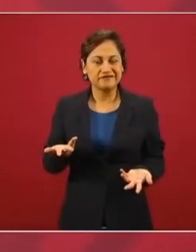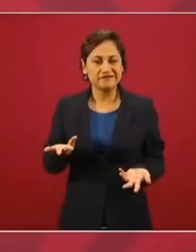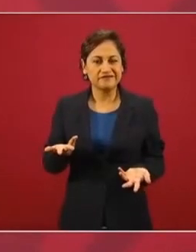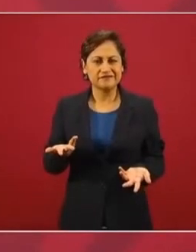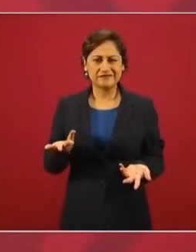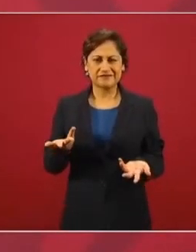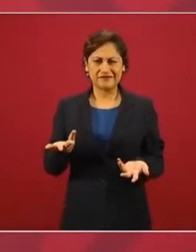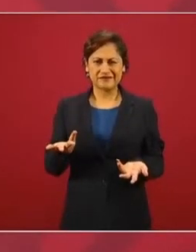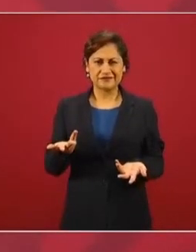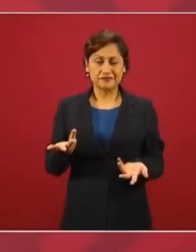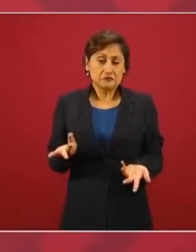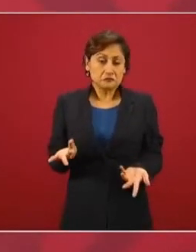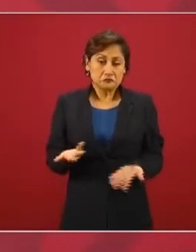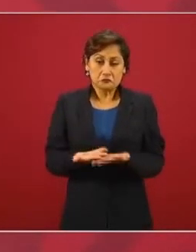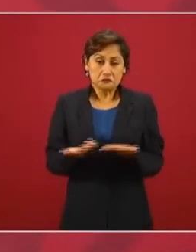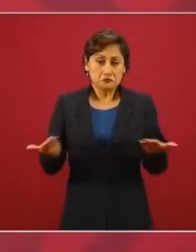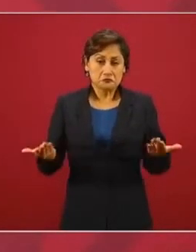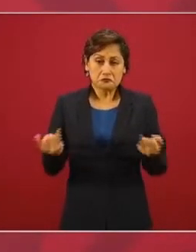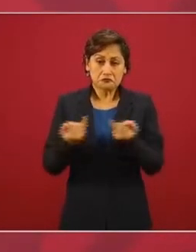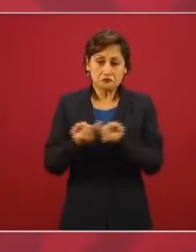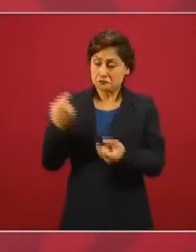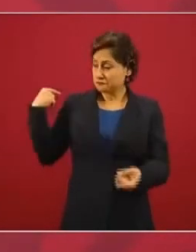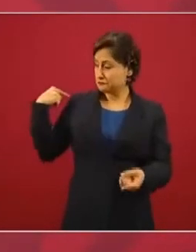ha habido eso. Entonces,